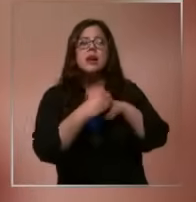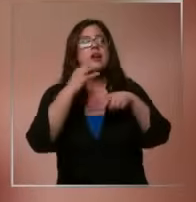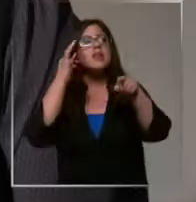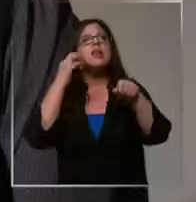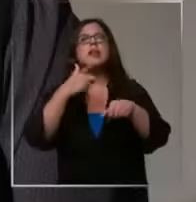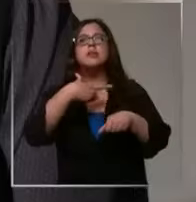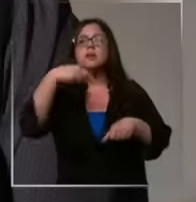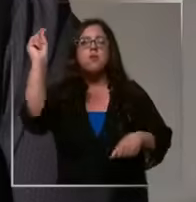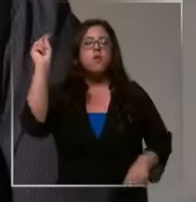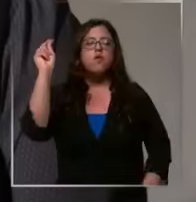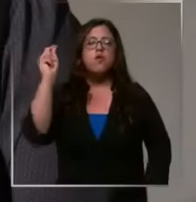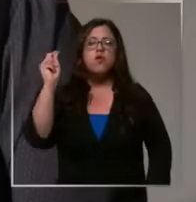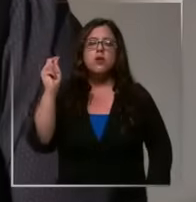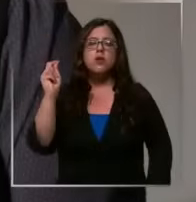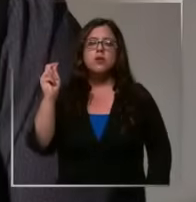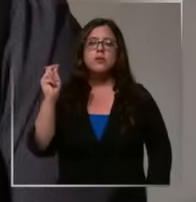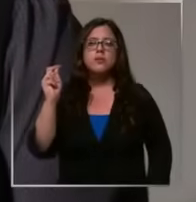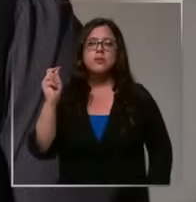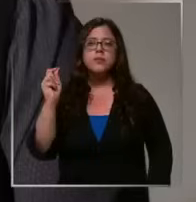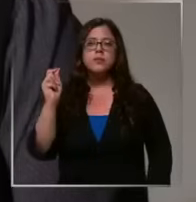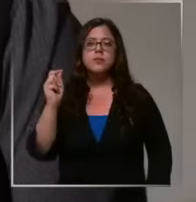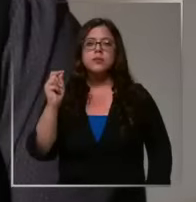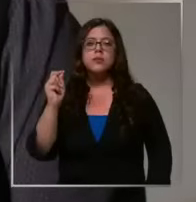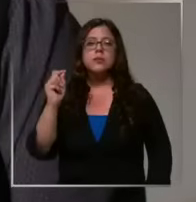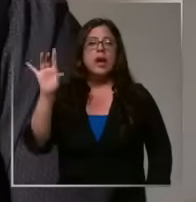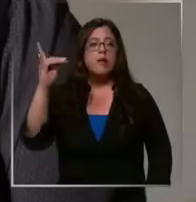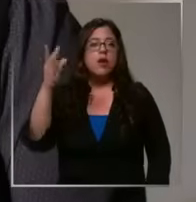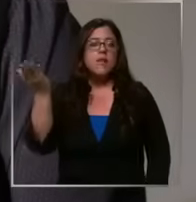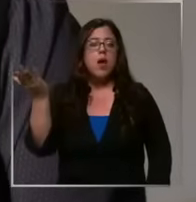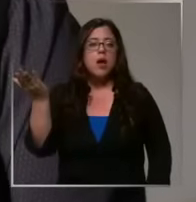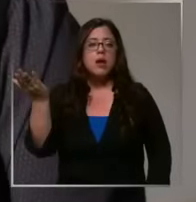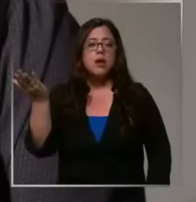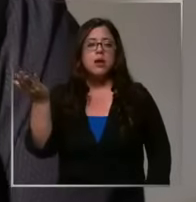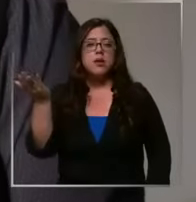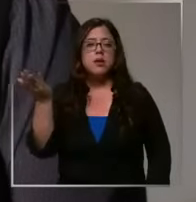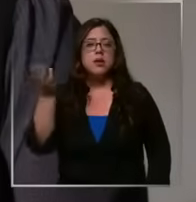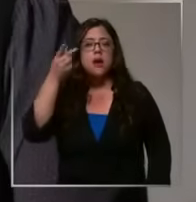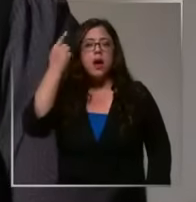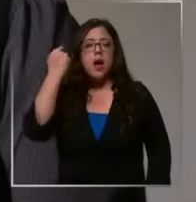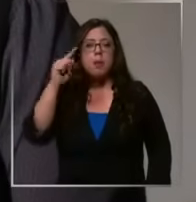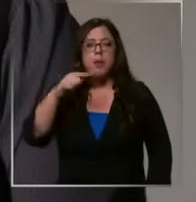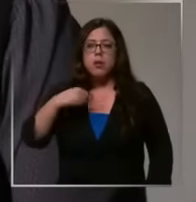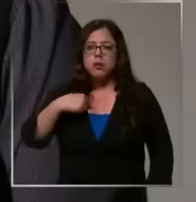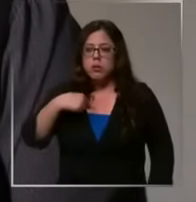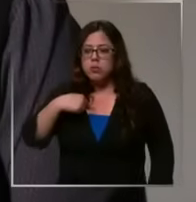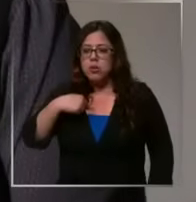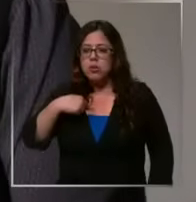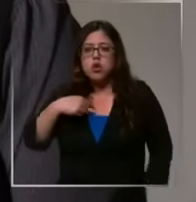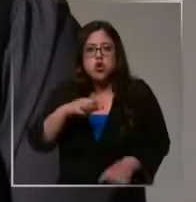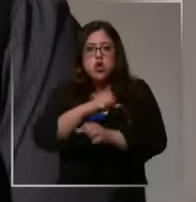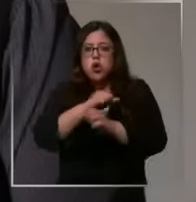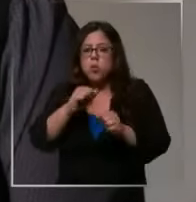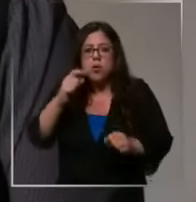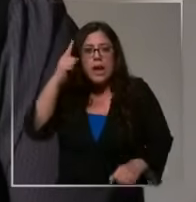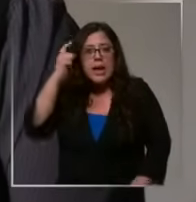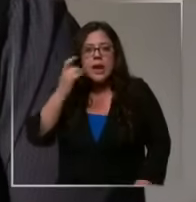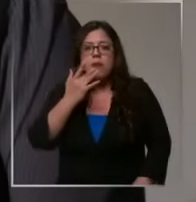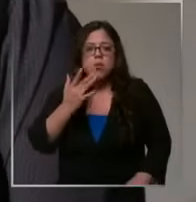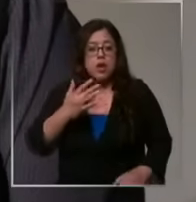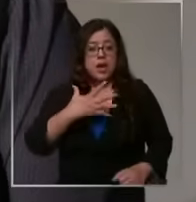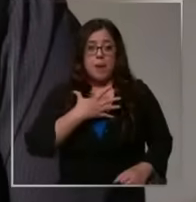ido y en Bolivia. Pero no lo creía, porque mi hijo tenía una medida de